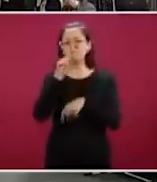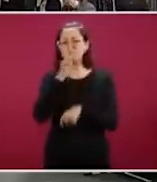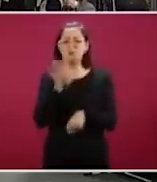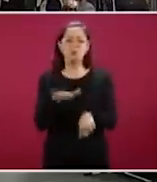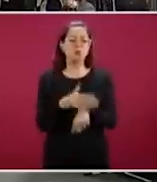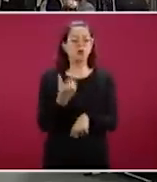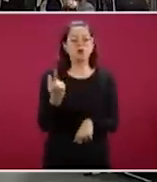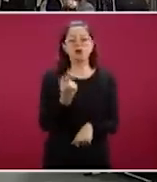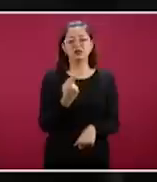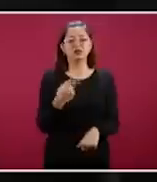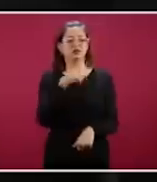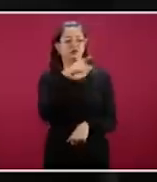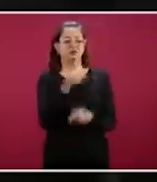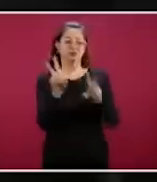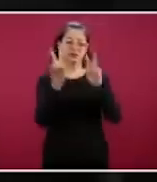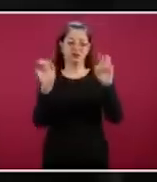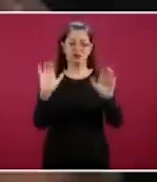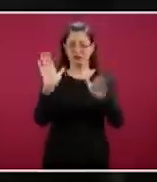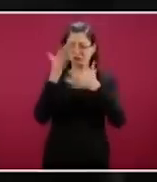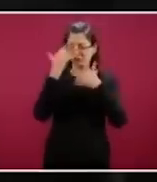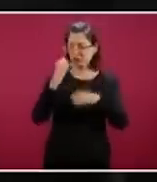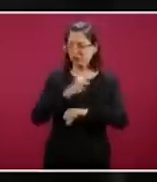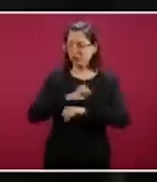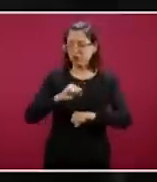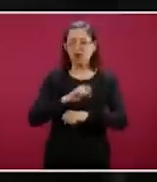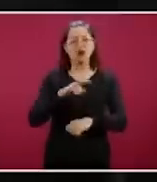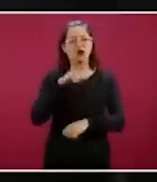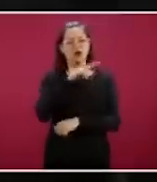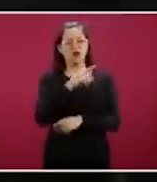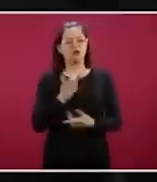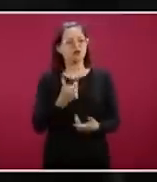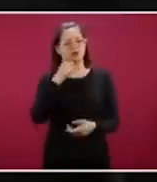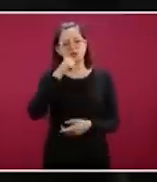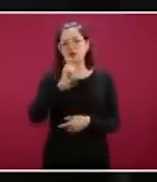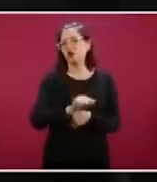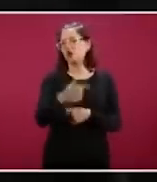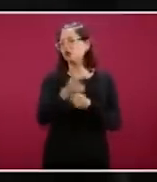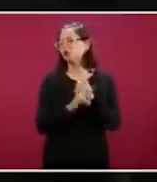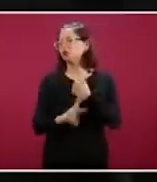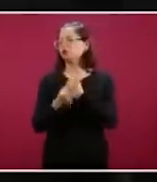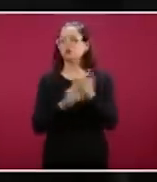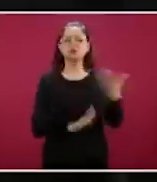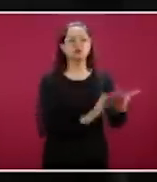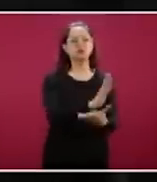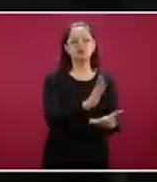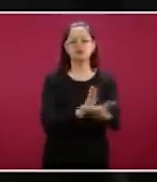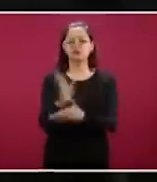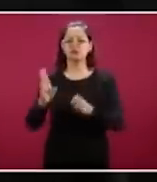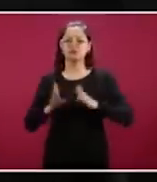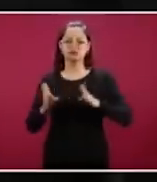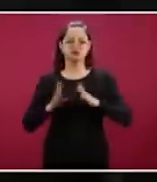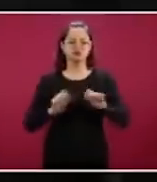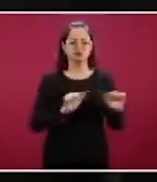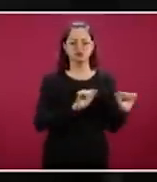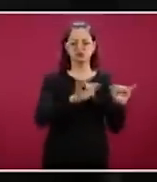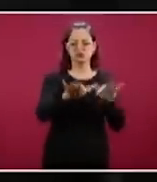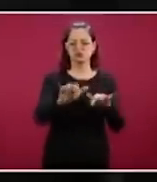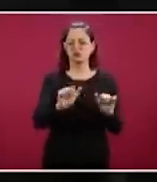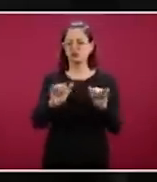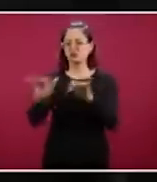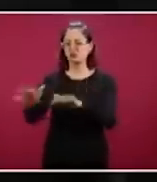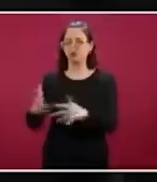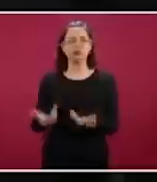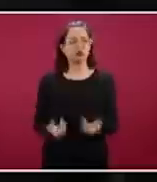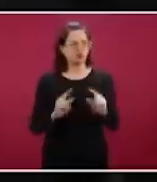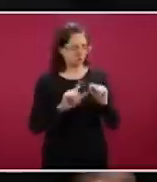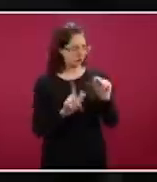valiéndose Estados Unidos de este tema del terrorismo, pues ha intervenido en otros países, ha realizado intervenciones armadas. Entonces, ¿México va a defender